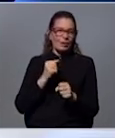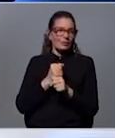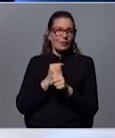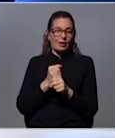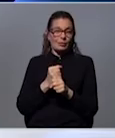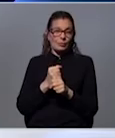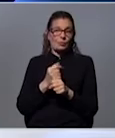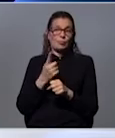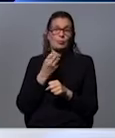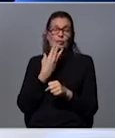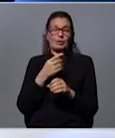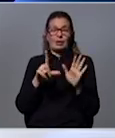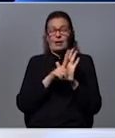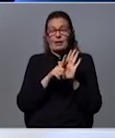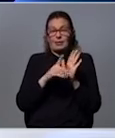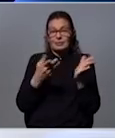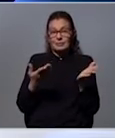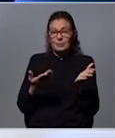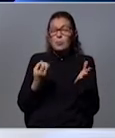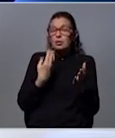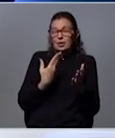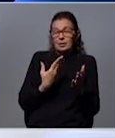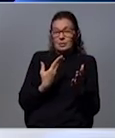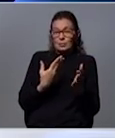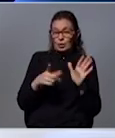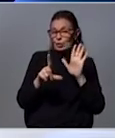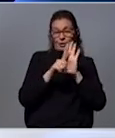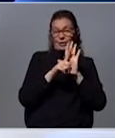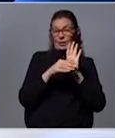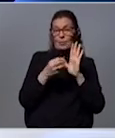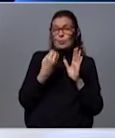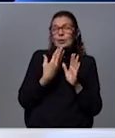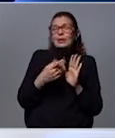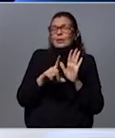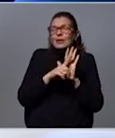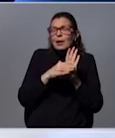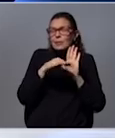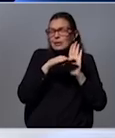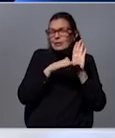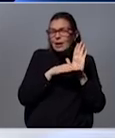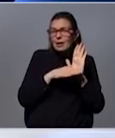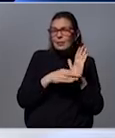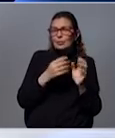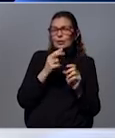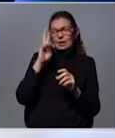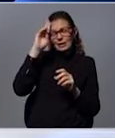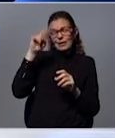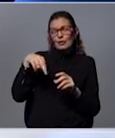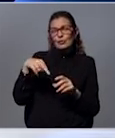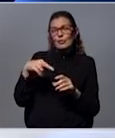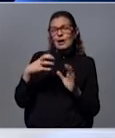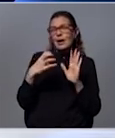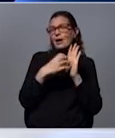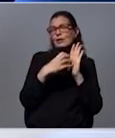desobediencia a la ley no sé por qué no lo han aplicado por qué no porque no lo reglamentaron lamenta porque no quieren darle la razón a la